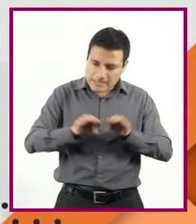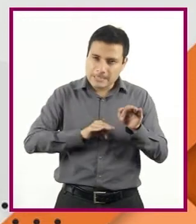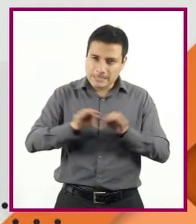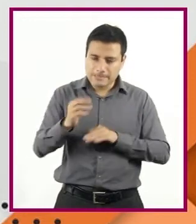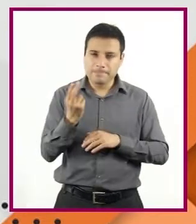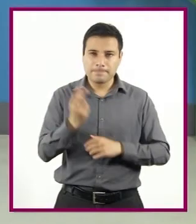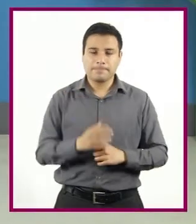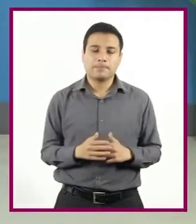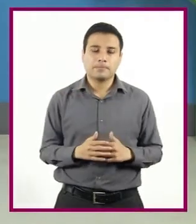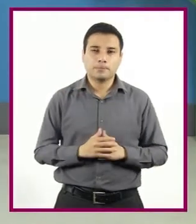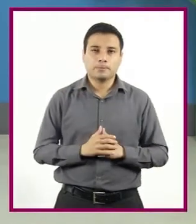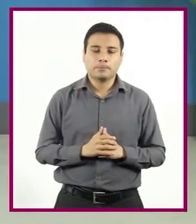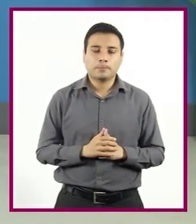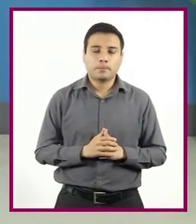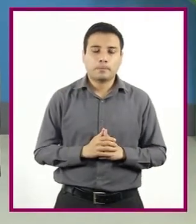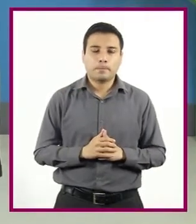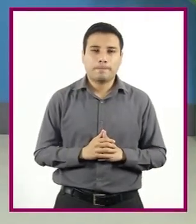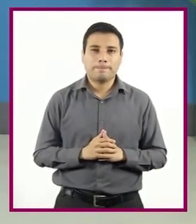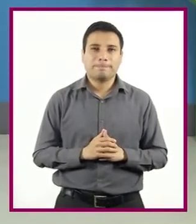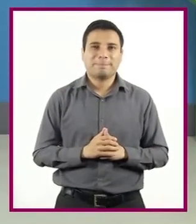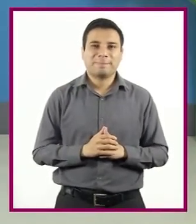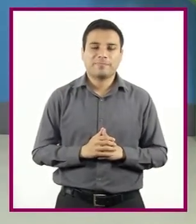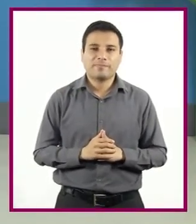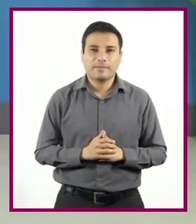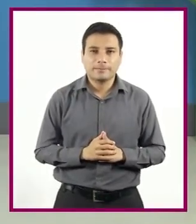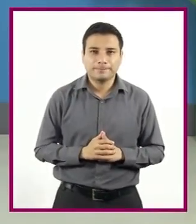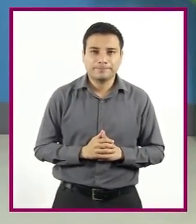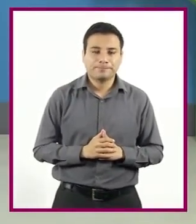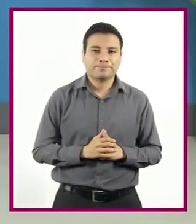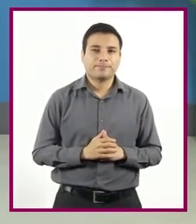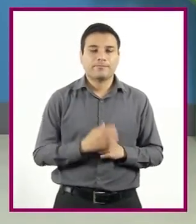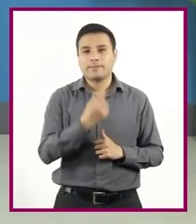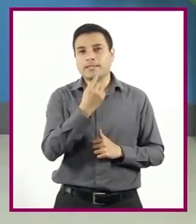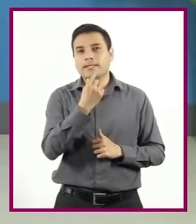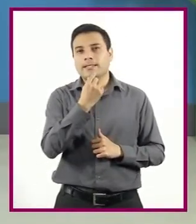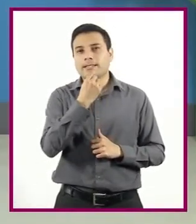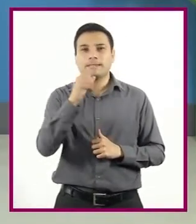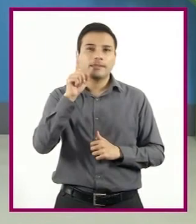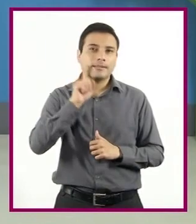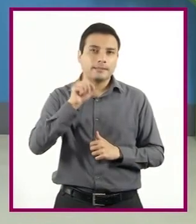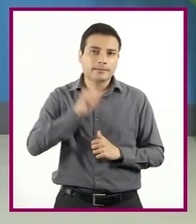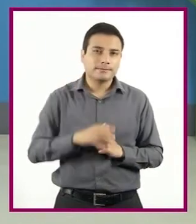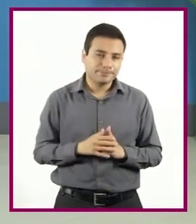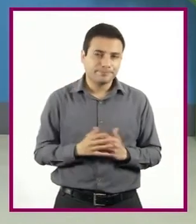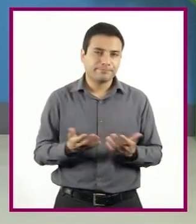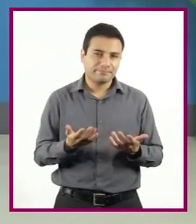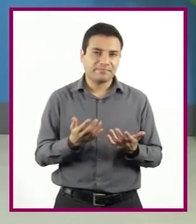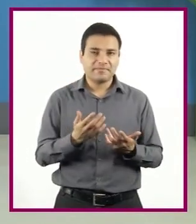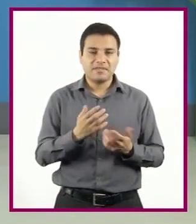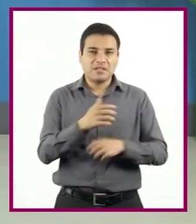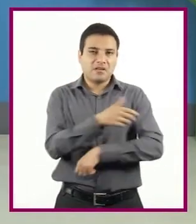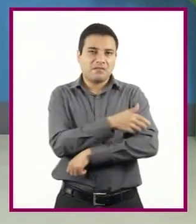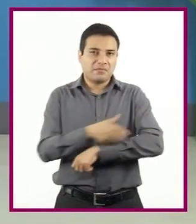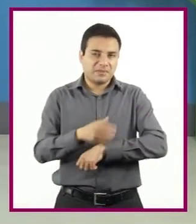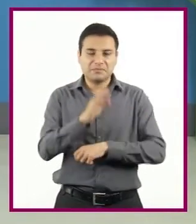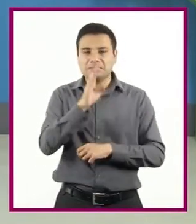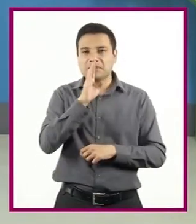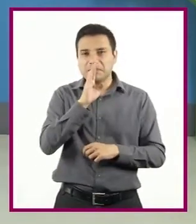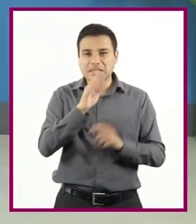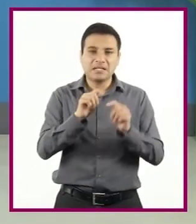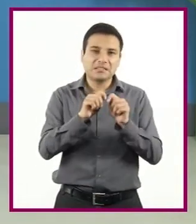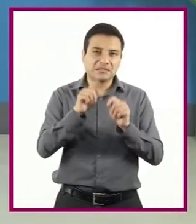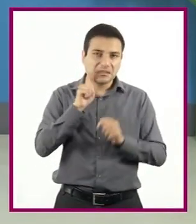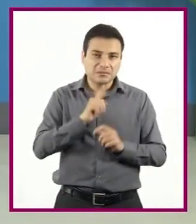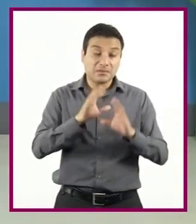hogar. Mientras que las niñas recibían instrucción en su hogar a través de sus parientes femeninos,